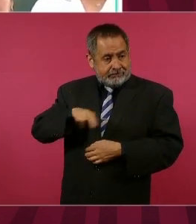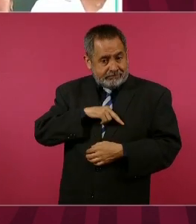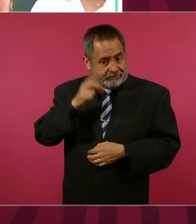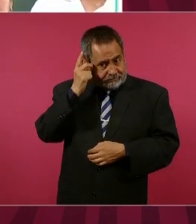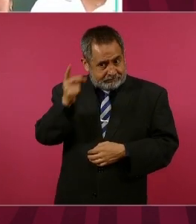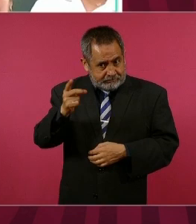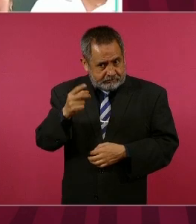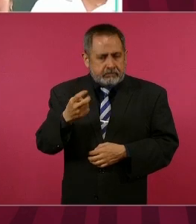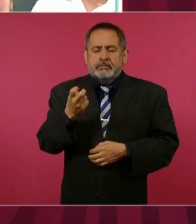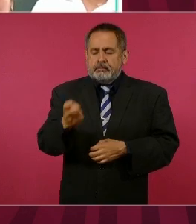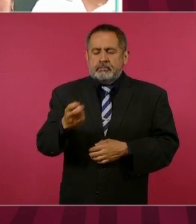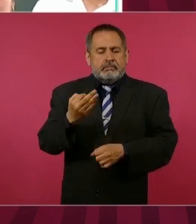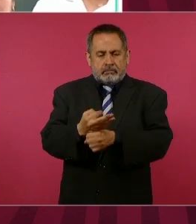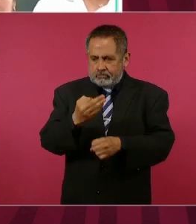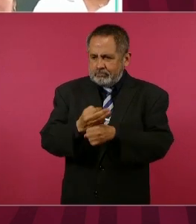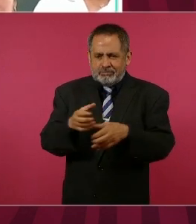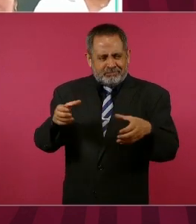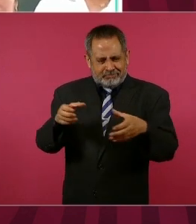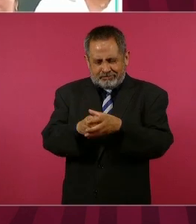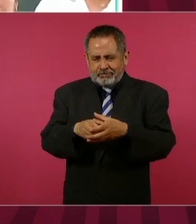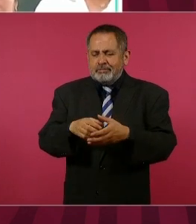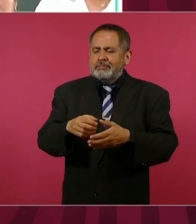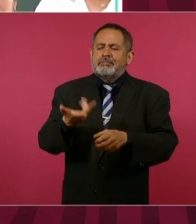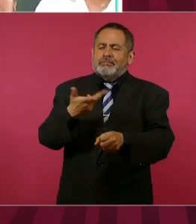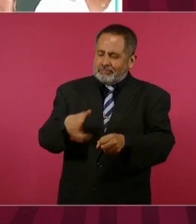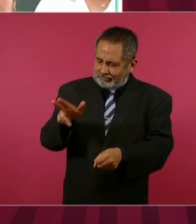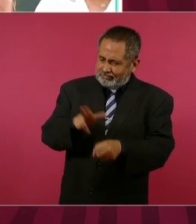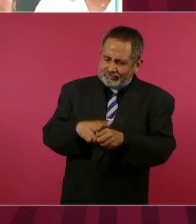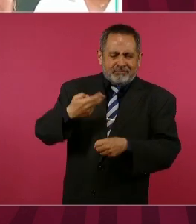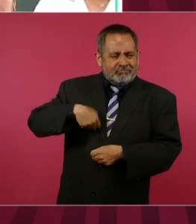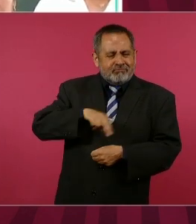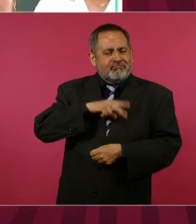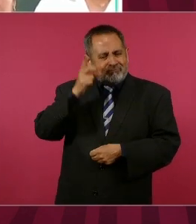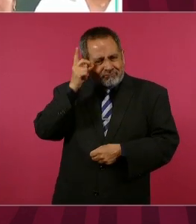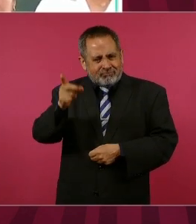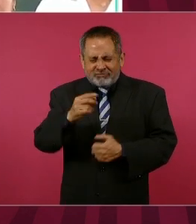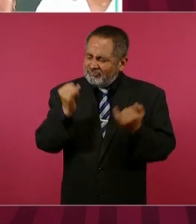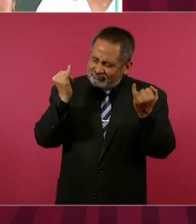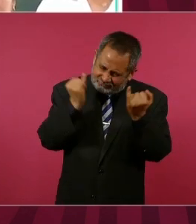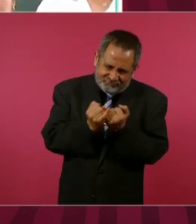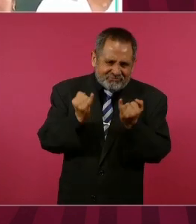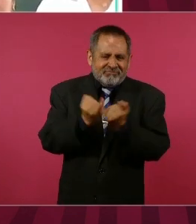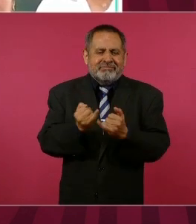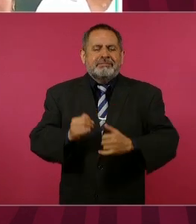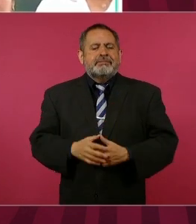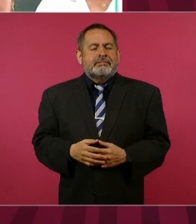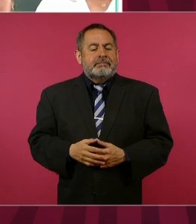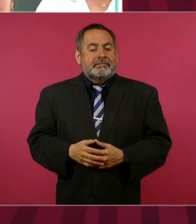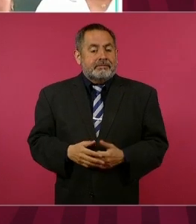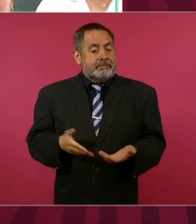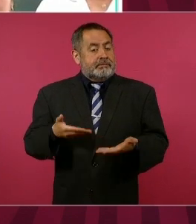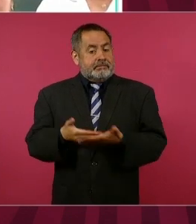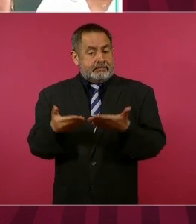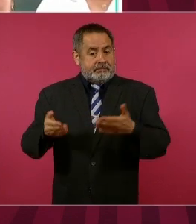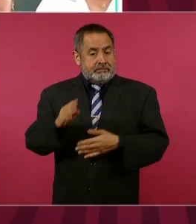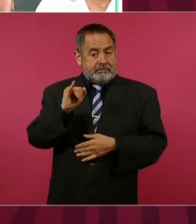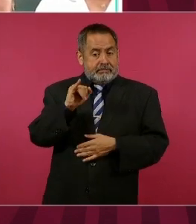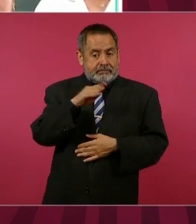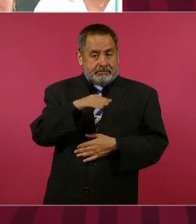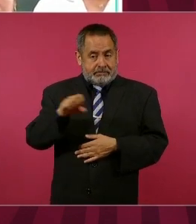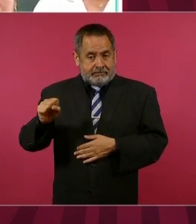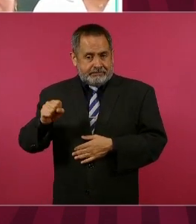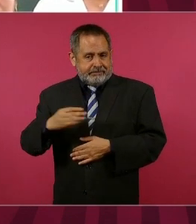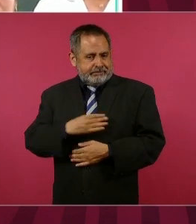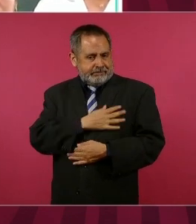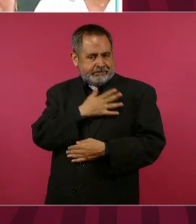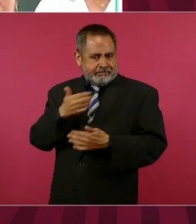la clínica es nuestra, sin duda también lo será. Este programa es parte del gran proyecto del IMSS Bienestar,